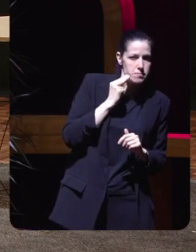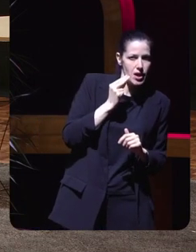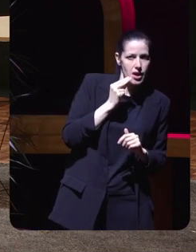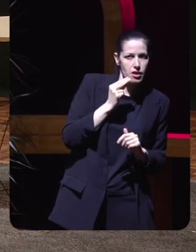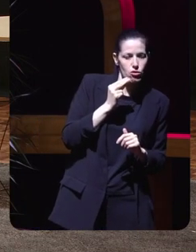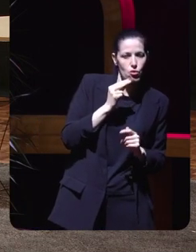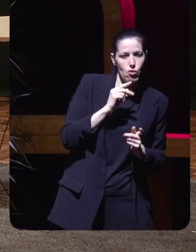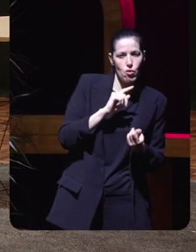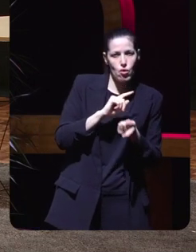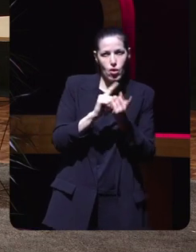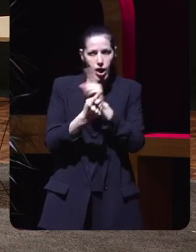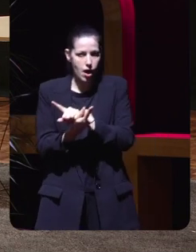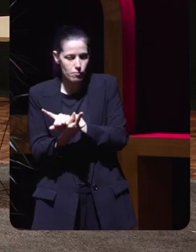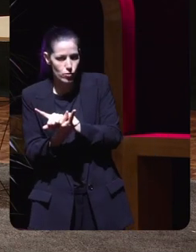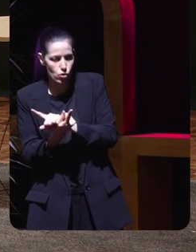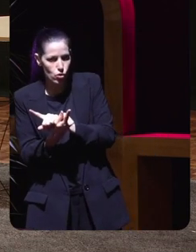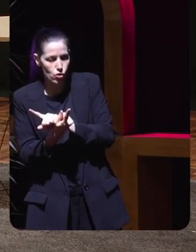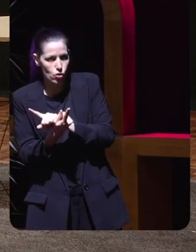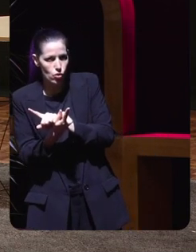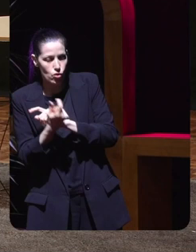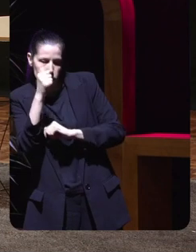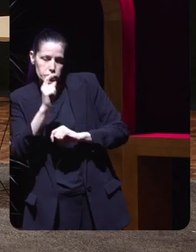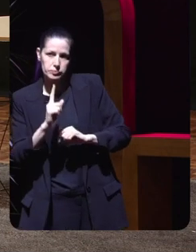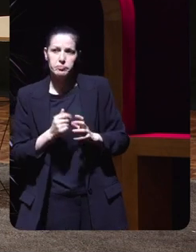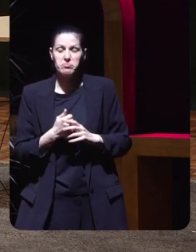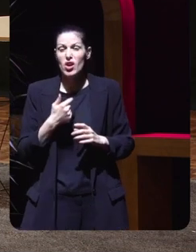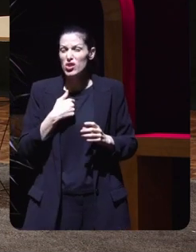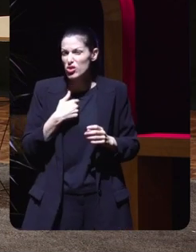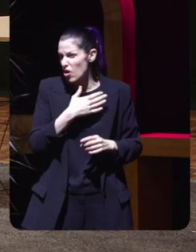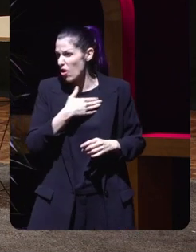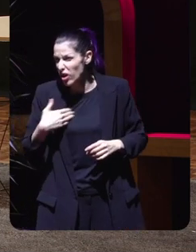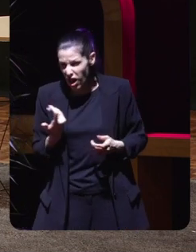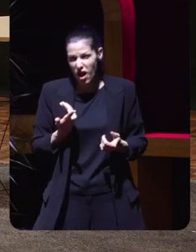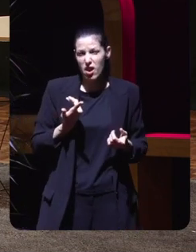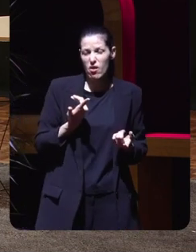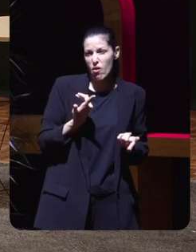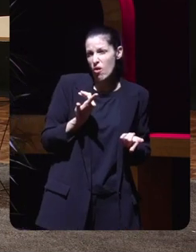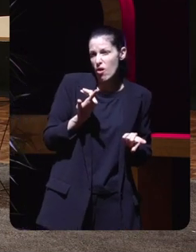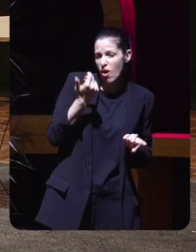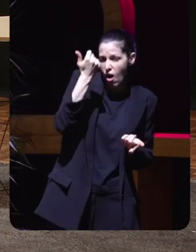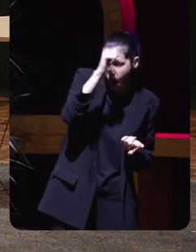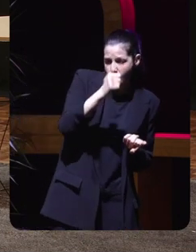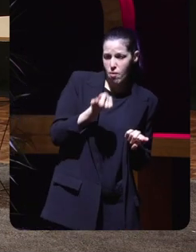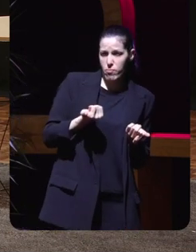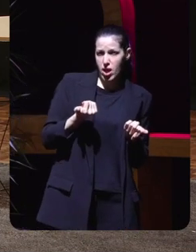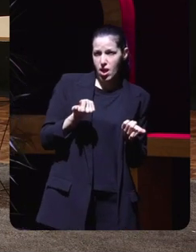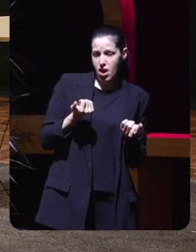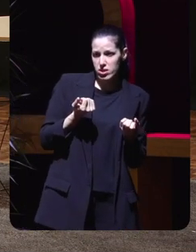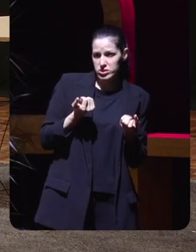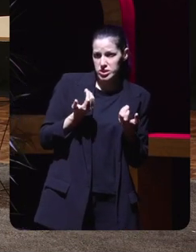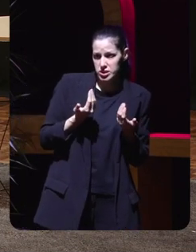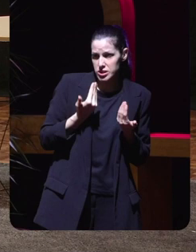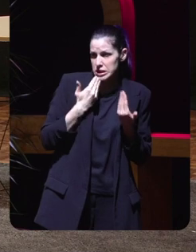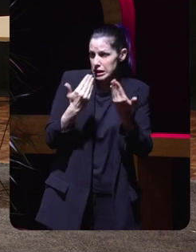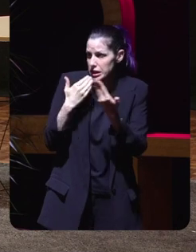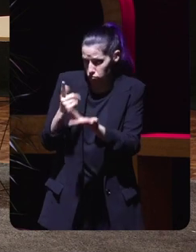columnista debe ser agradar a José Luis es todos de la vida Y claro luego decía prefiero que a salimañas